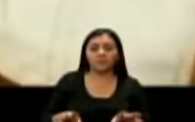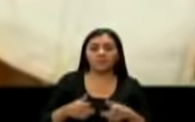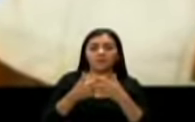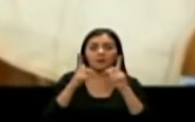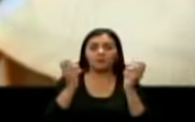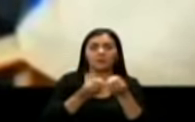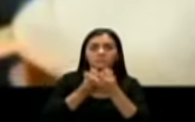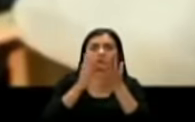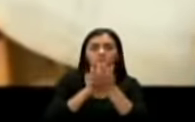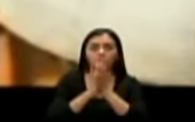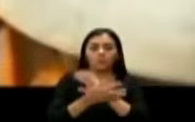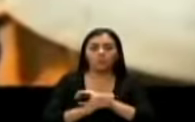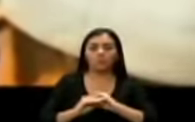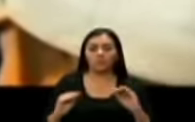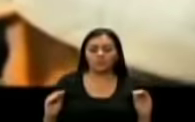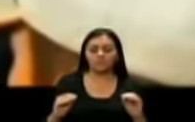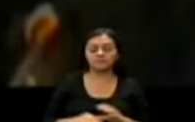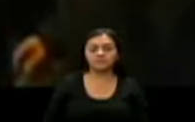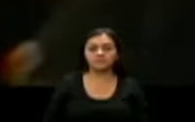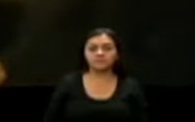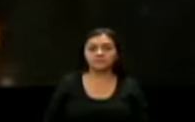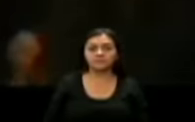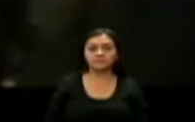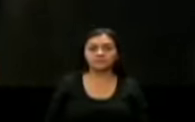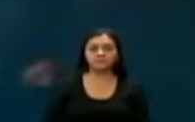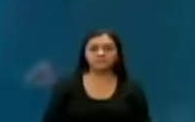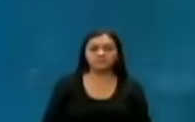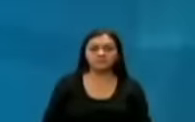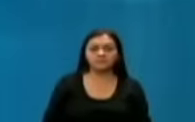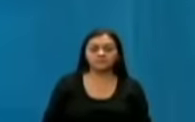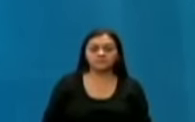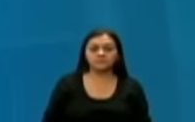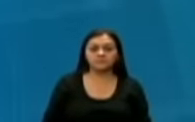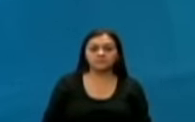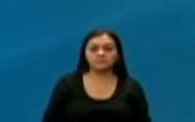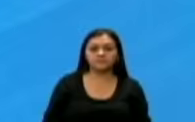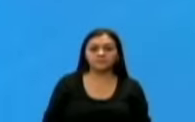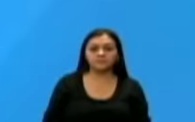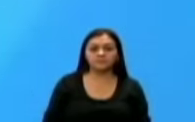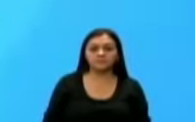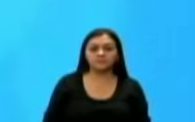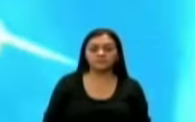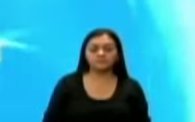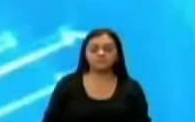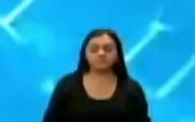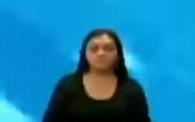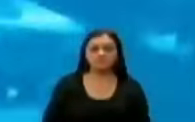expresión. Víctor Vergara, Agencia Andes, para Ecuador No Para.